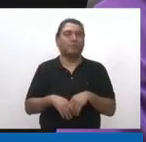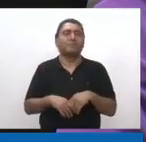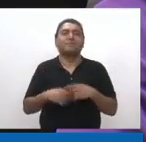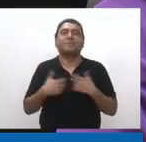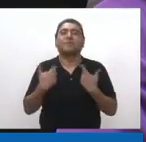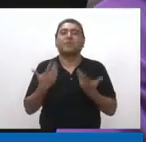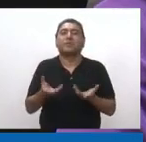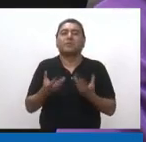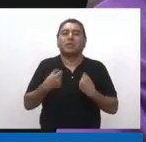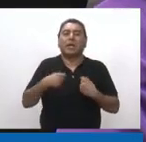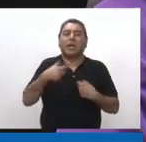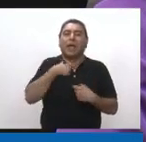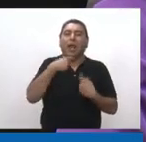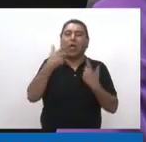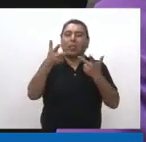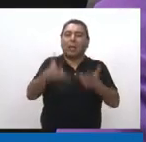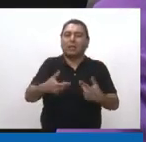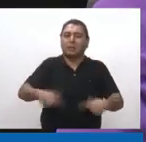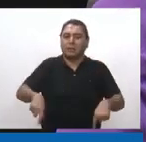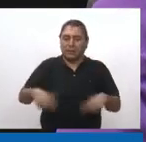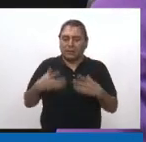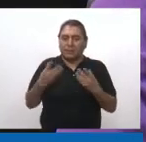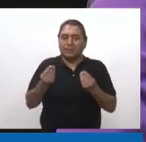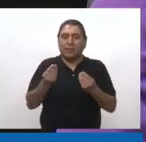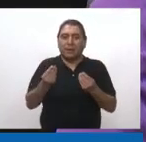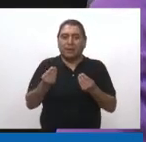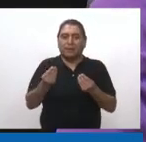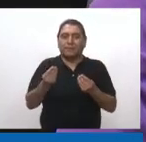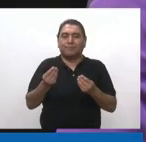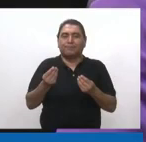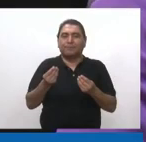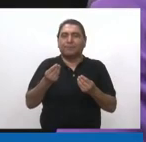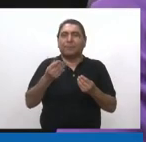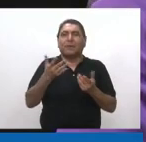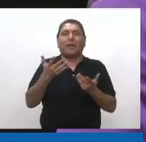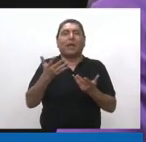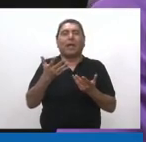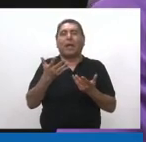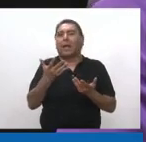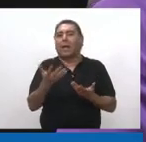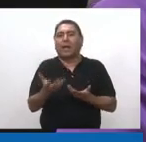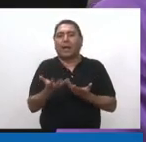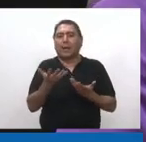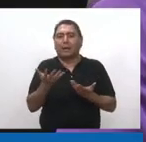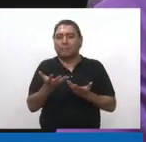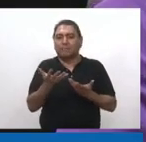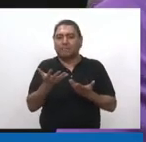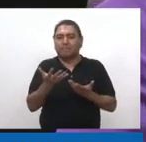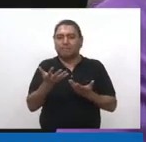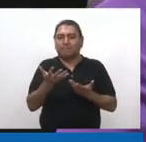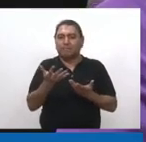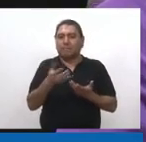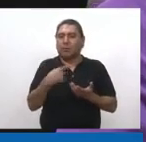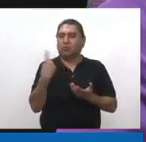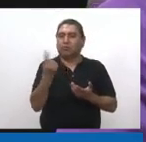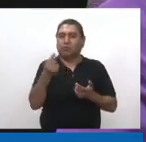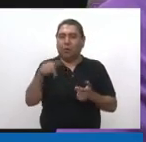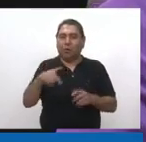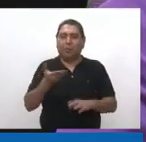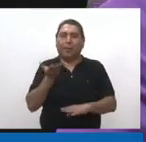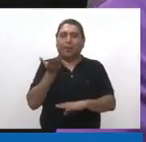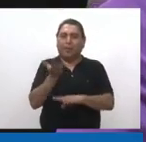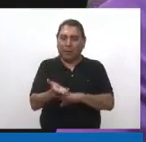Entonces, lo que quiero decir con esto es que no se malinterprete que quienes estamos hoy solicitando